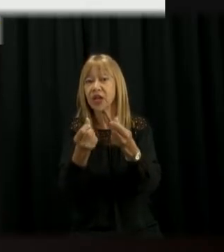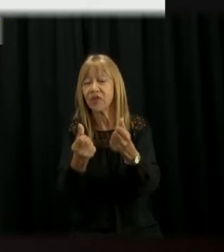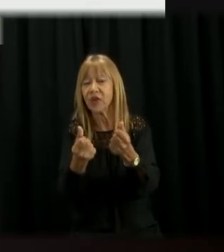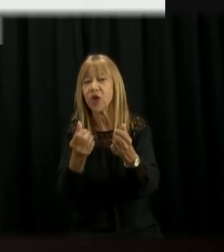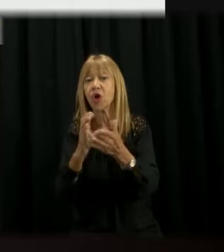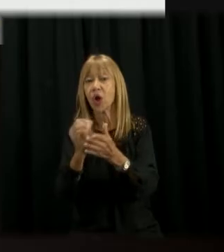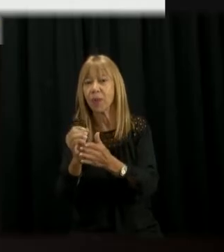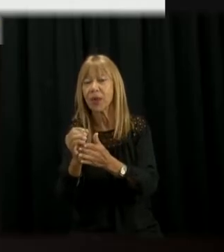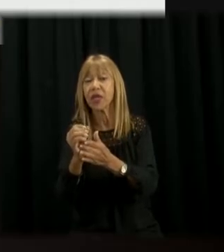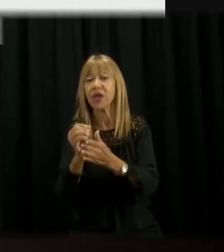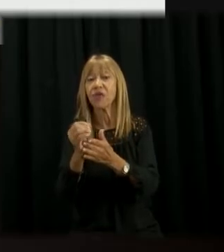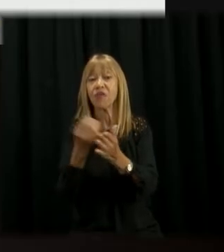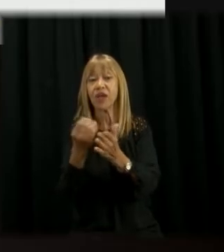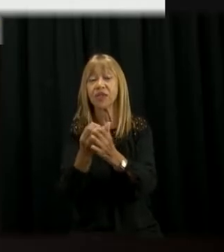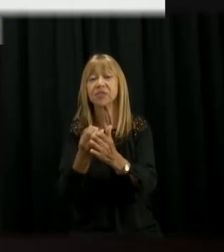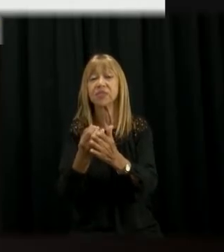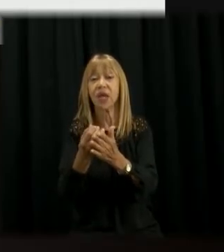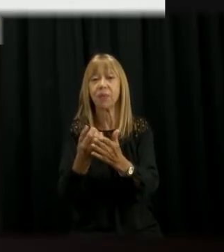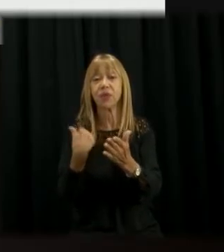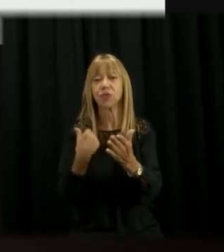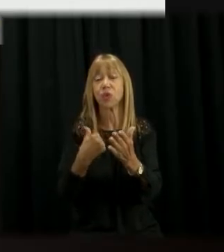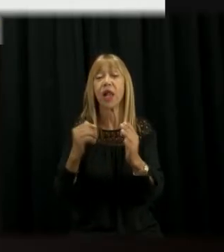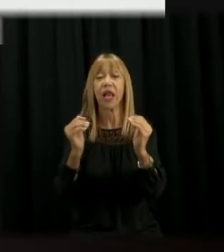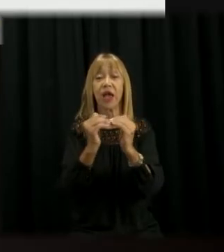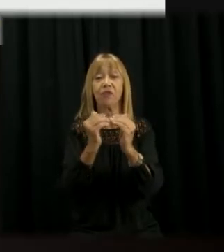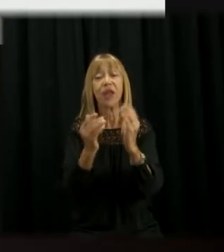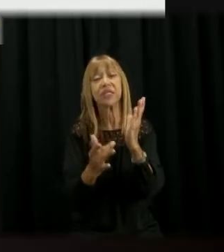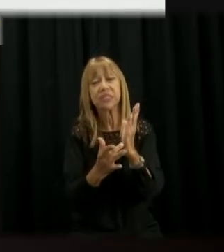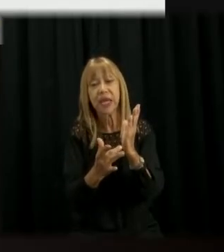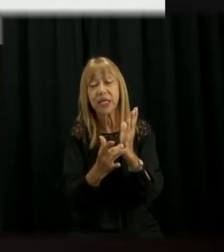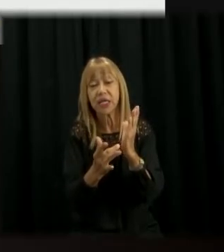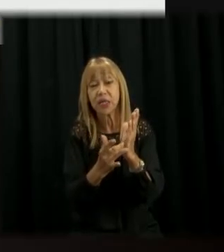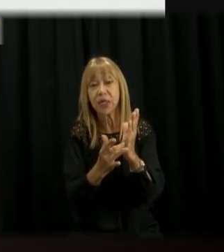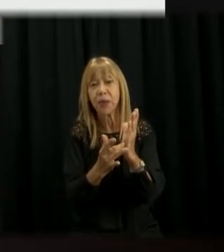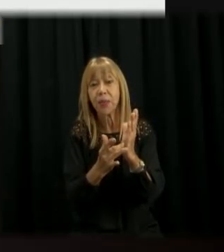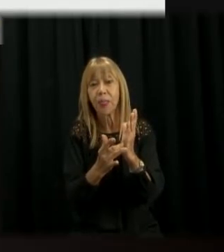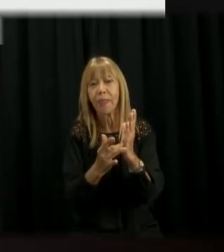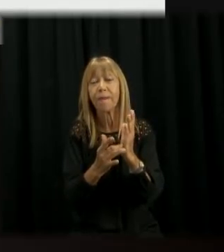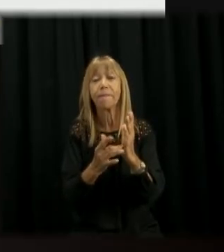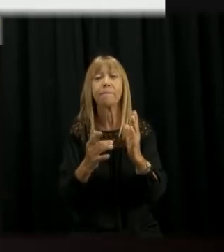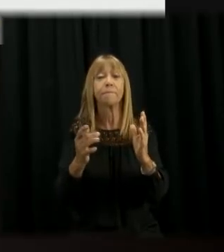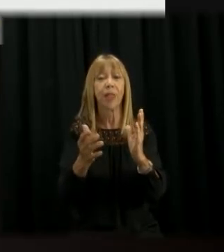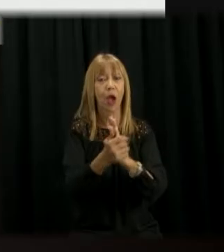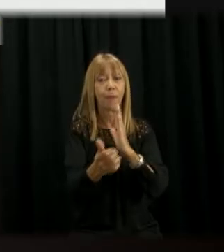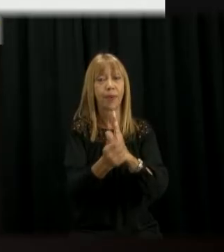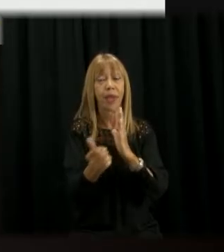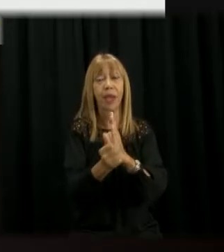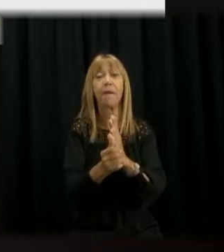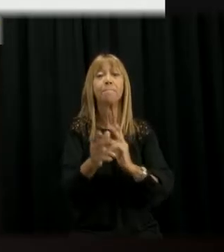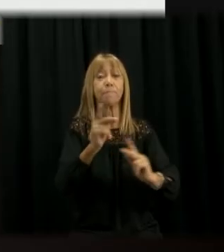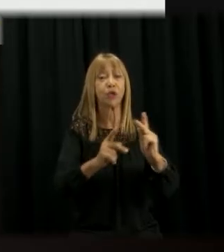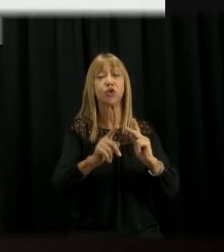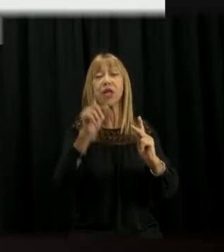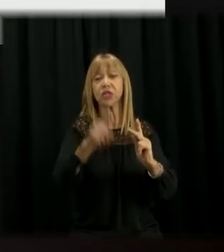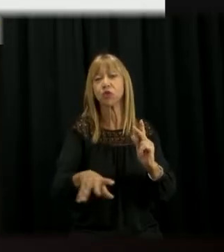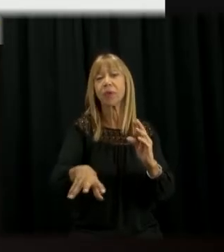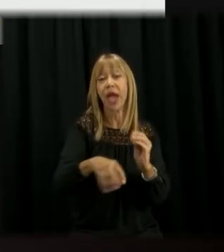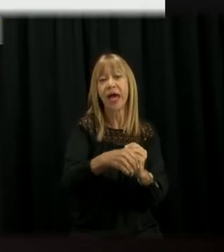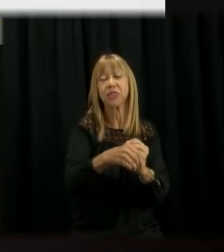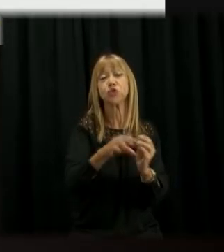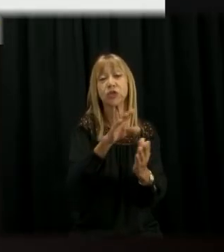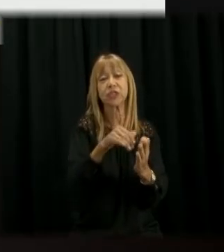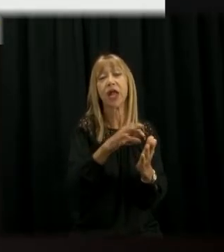estamos monitoreando cercanamente las entregas a un nivel de competencia técnica